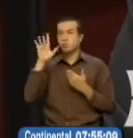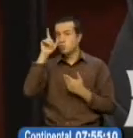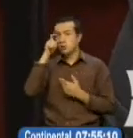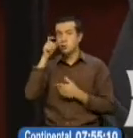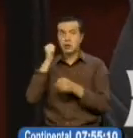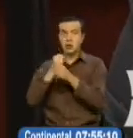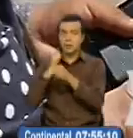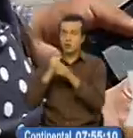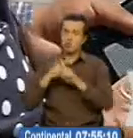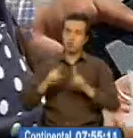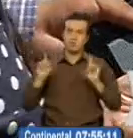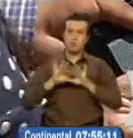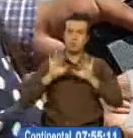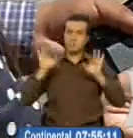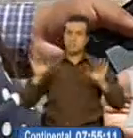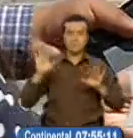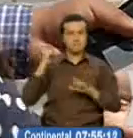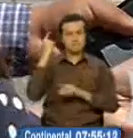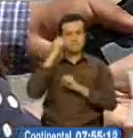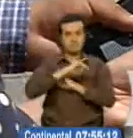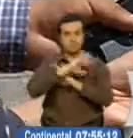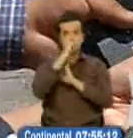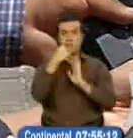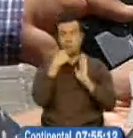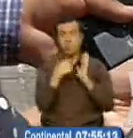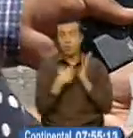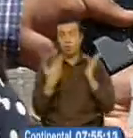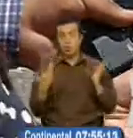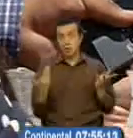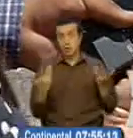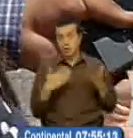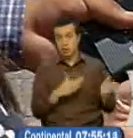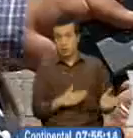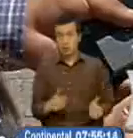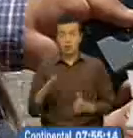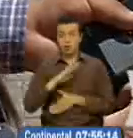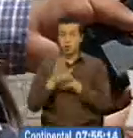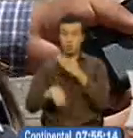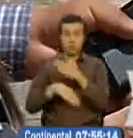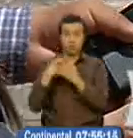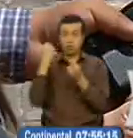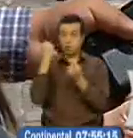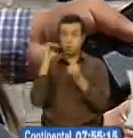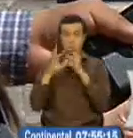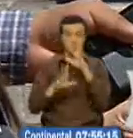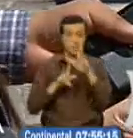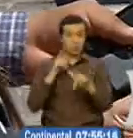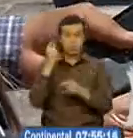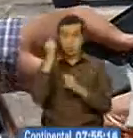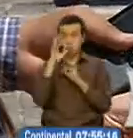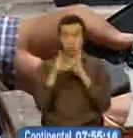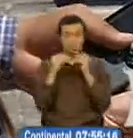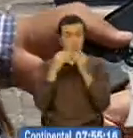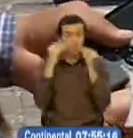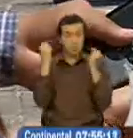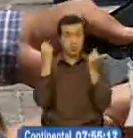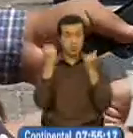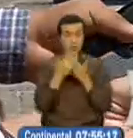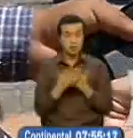de la Fiscalía. Nos ha quedado claro, por ejemplo, que prácticamente todo el dinero de la corrupción, y estamos hablando de mucho